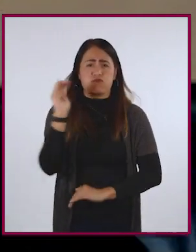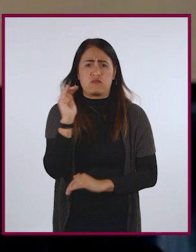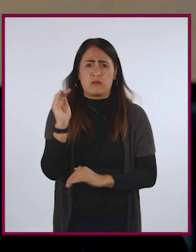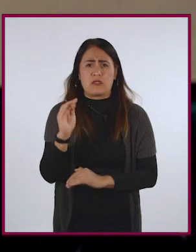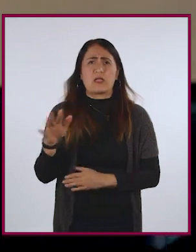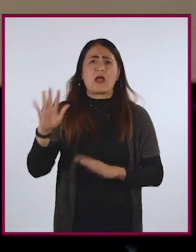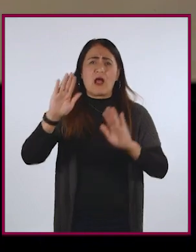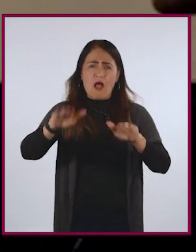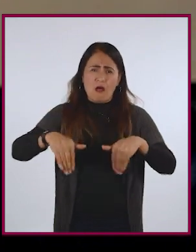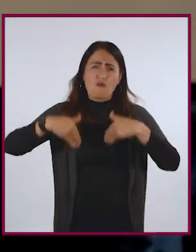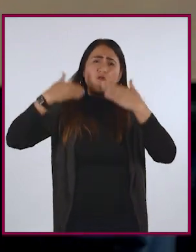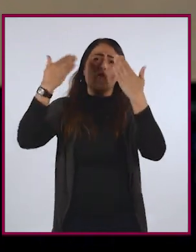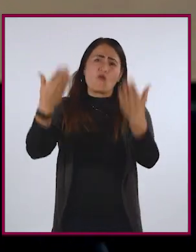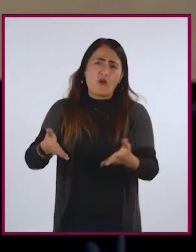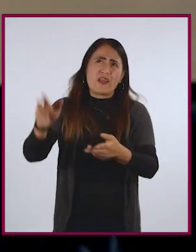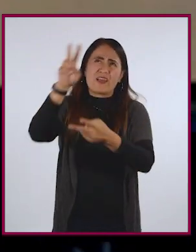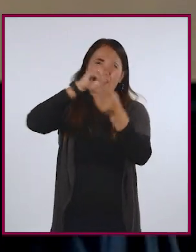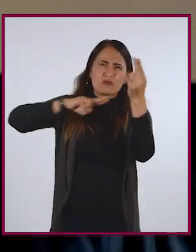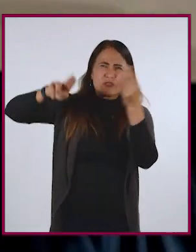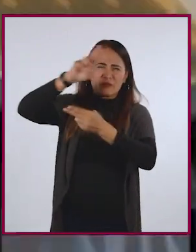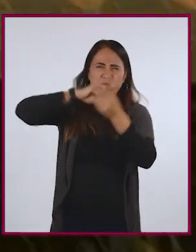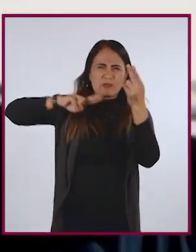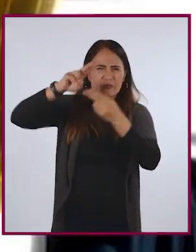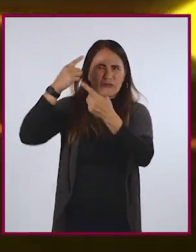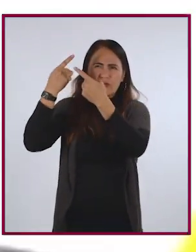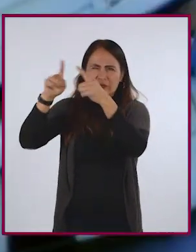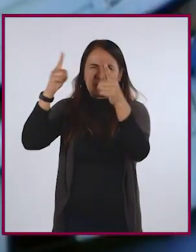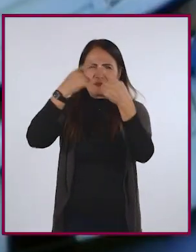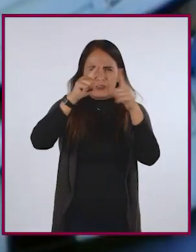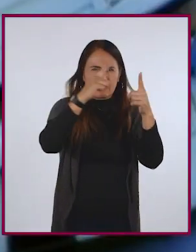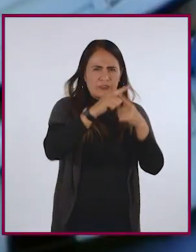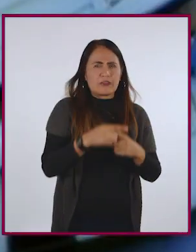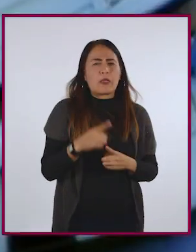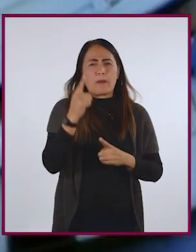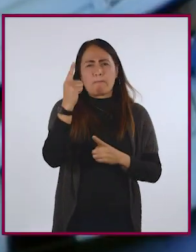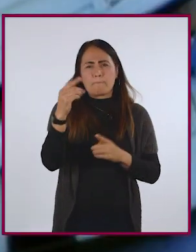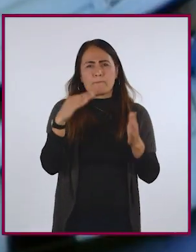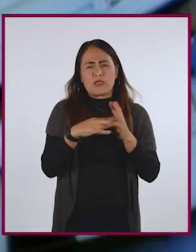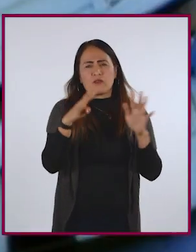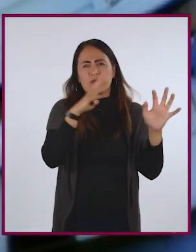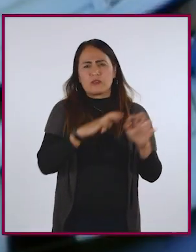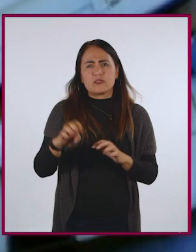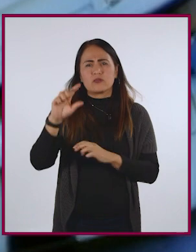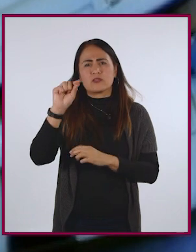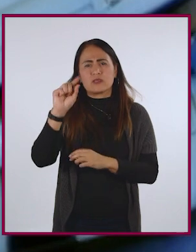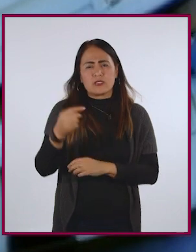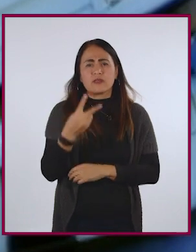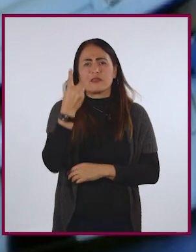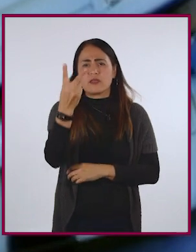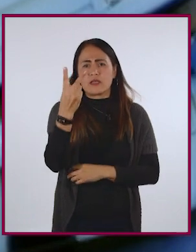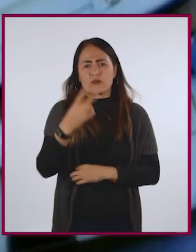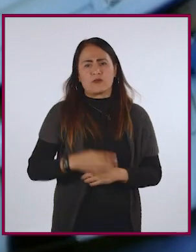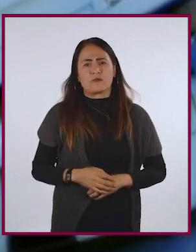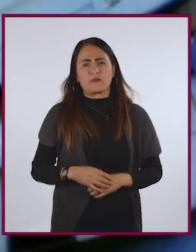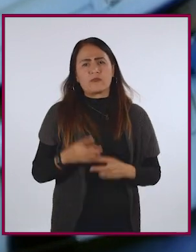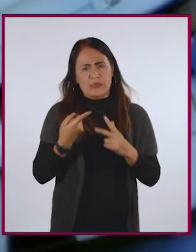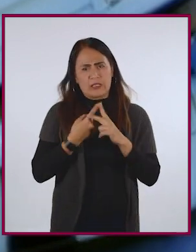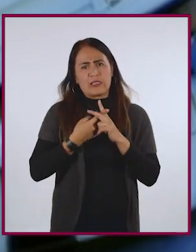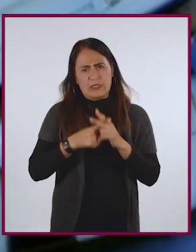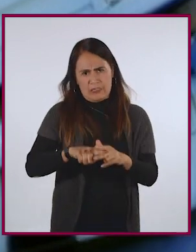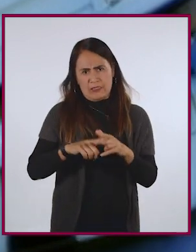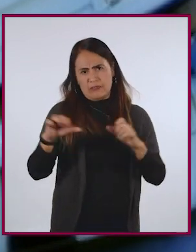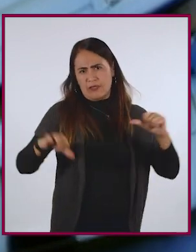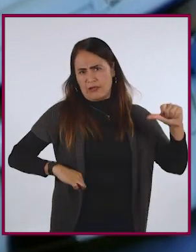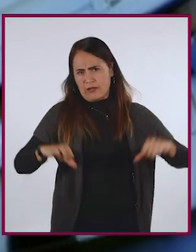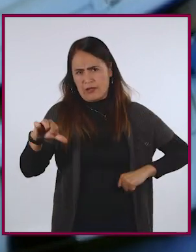llamamos el espacio hacia afuera, ¿no? Las nebulosas, las galaxias, las estrellas. Entonces, en 1972 arrancan